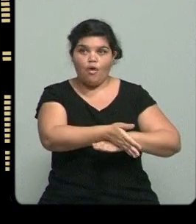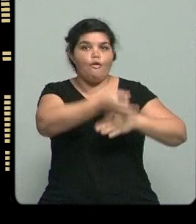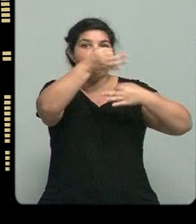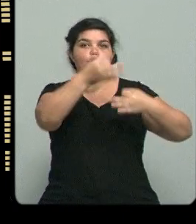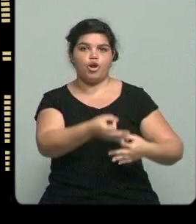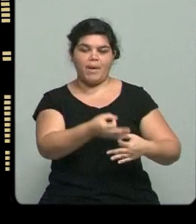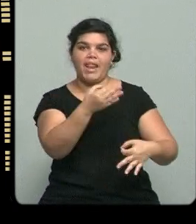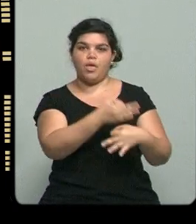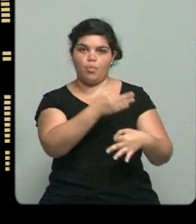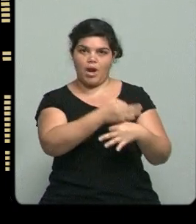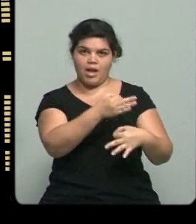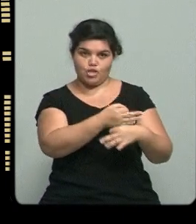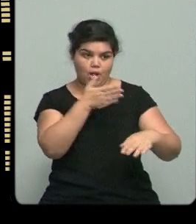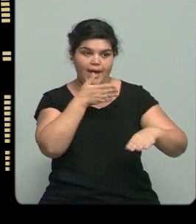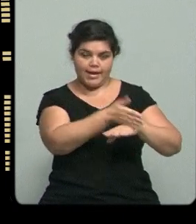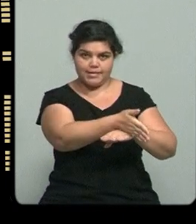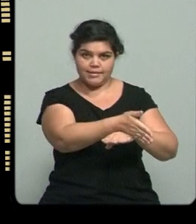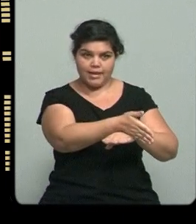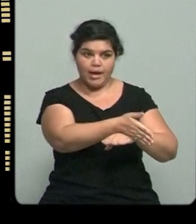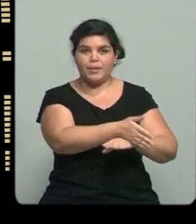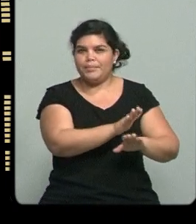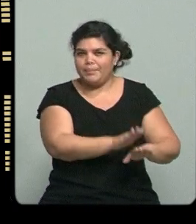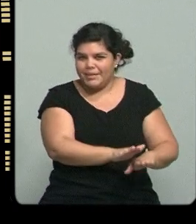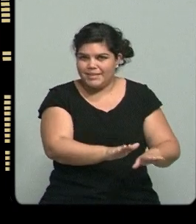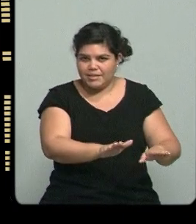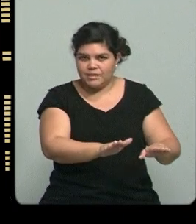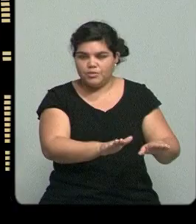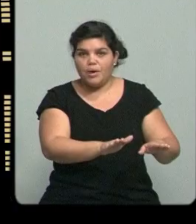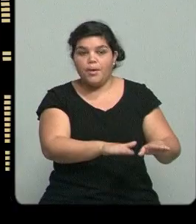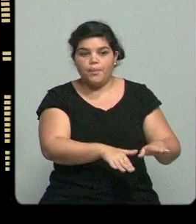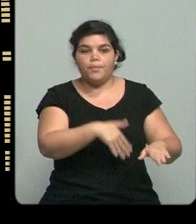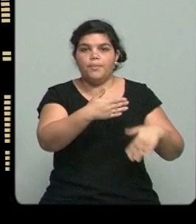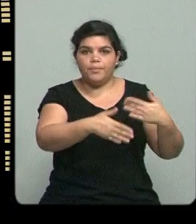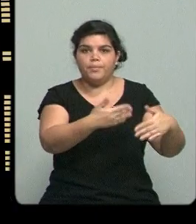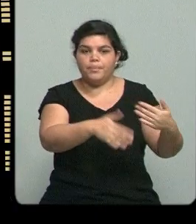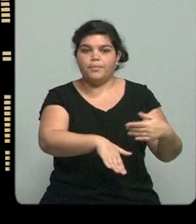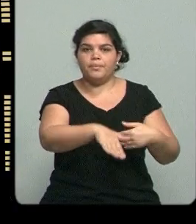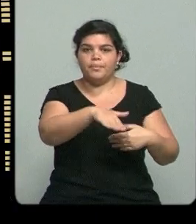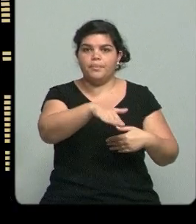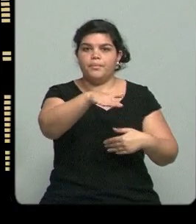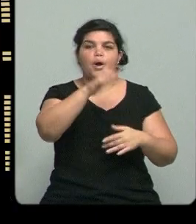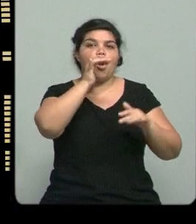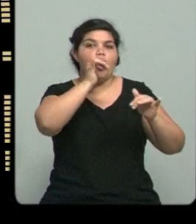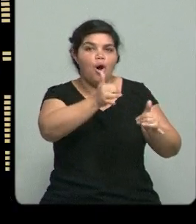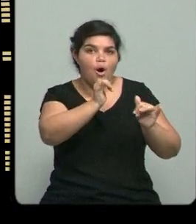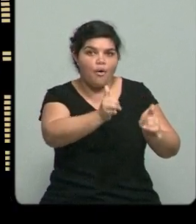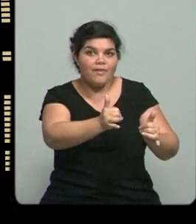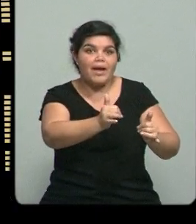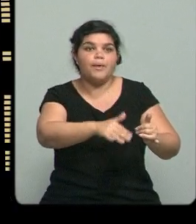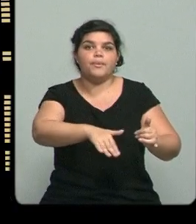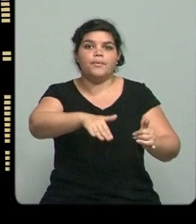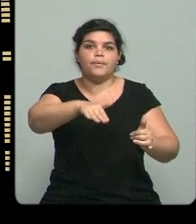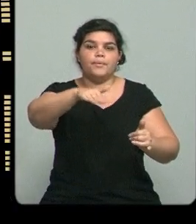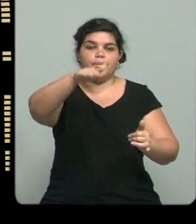de educación, cuando son pequeños, hasta que avanzan en su adolescencia y hasta